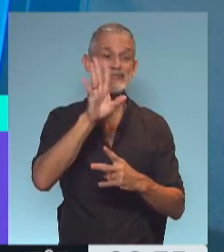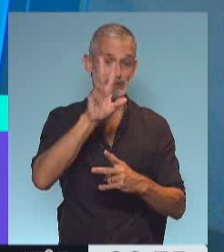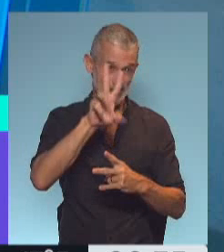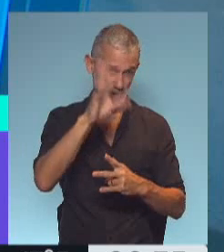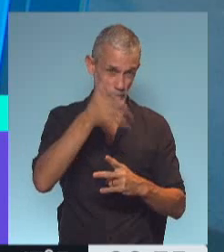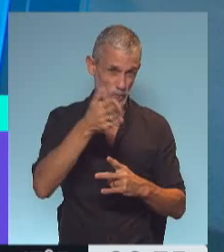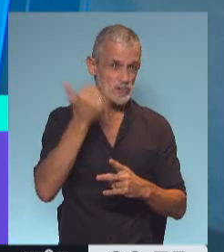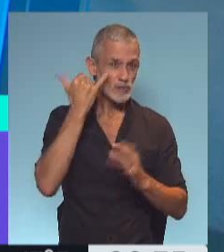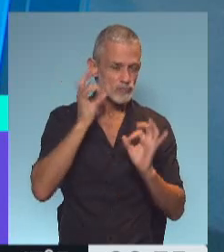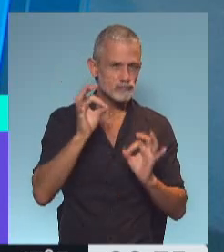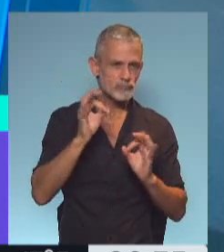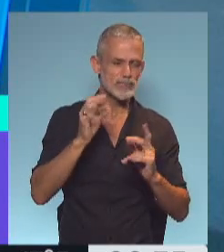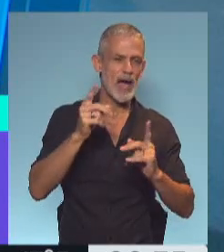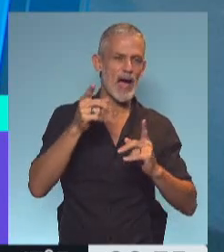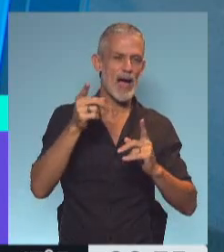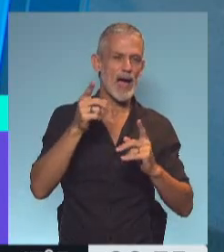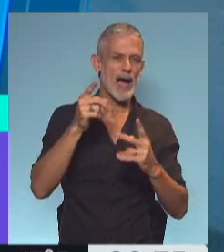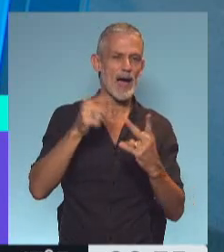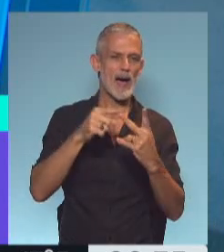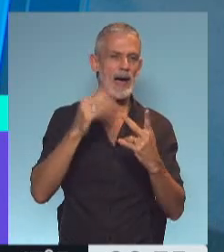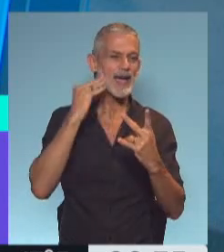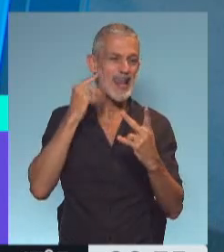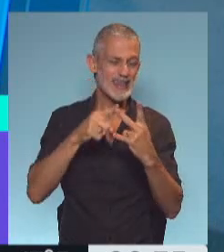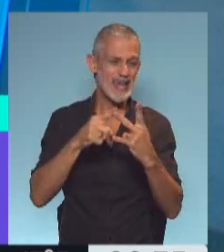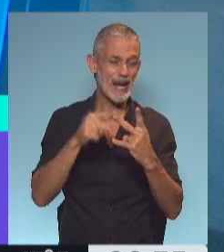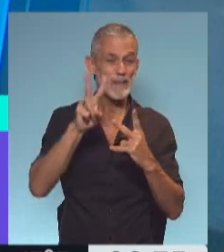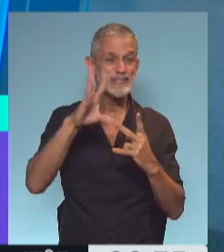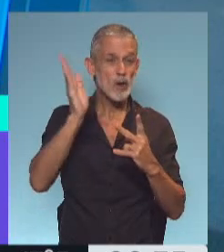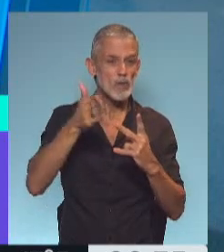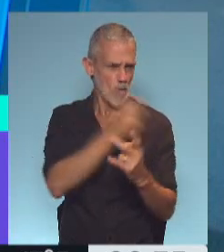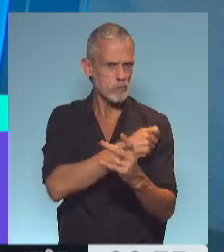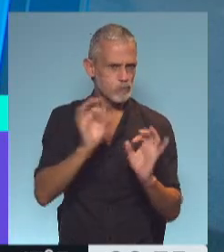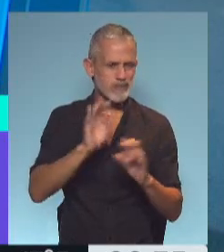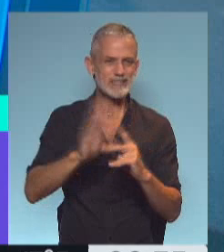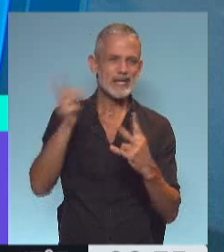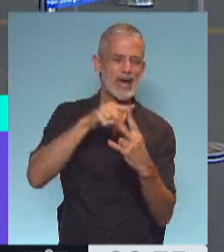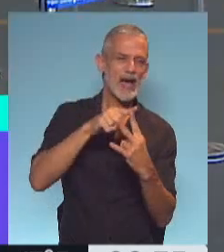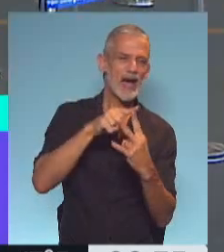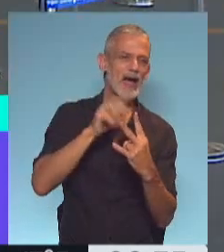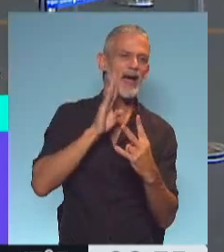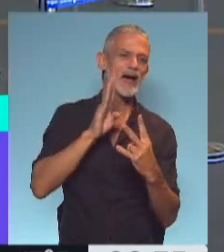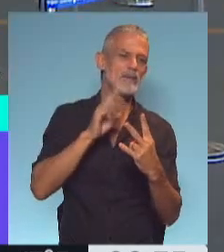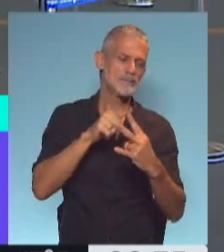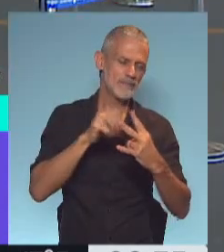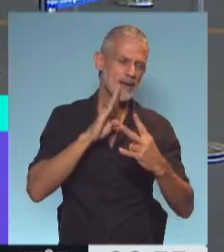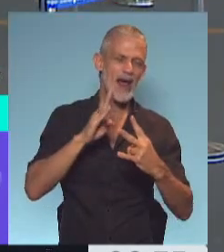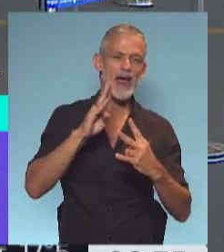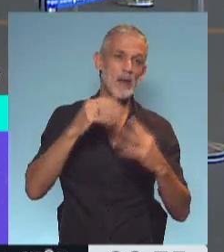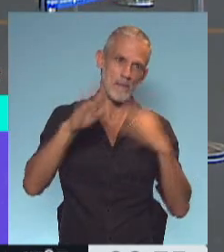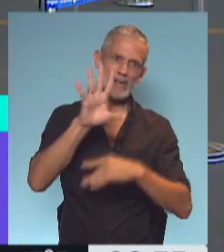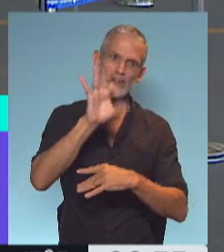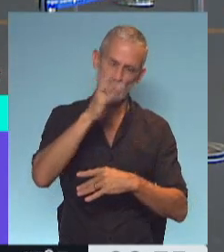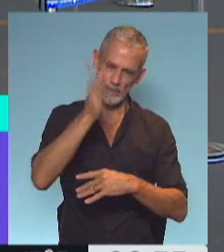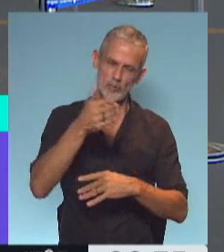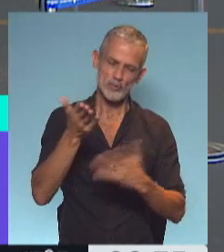Bretaña vacunada y más de la mitad de Israel. Entonces, en algún momento, por supuesto que eso colabora. Pero creo que fue más importante las medidas